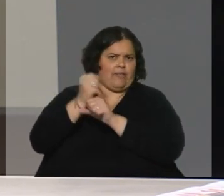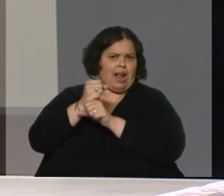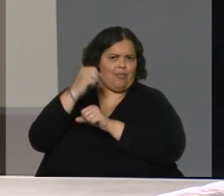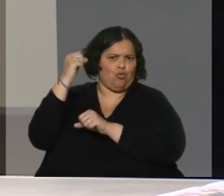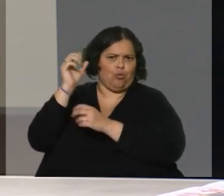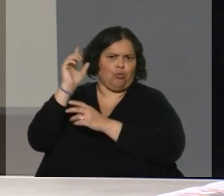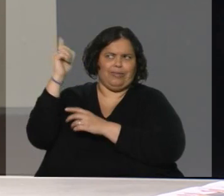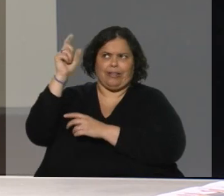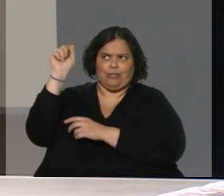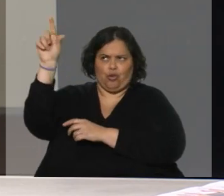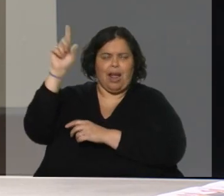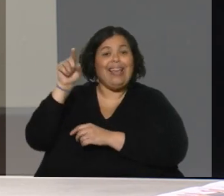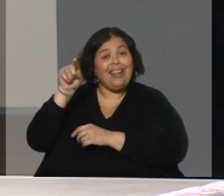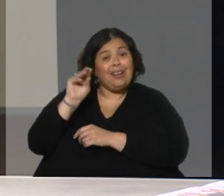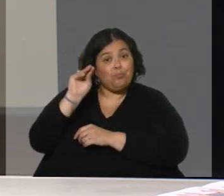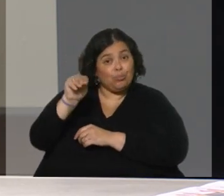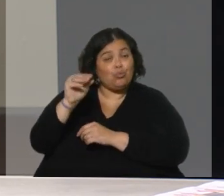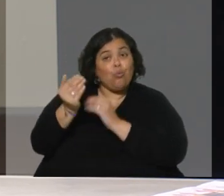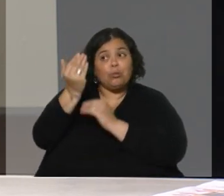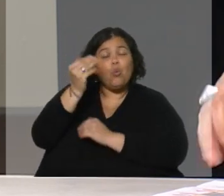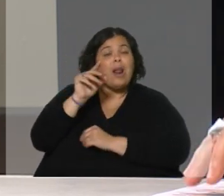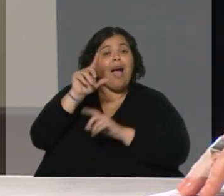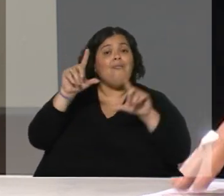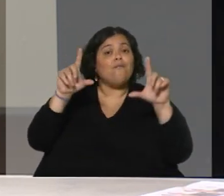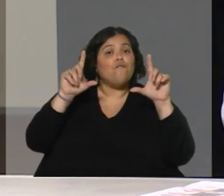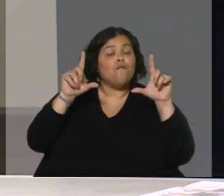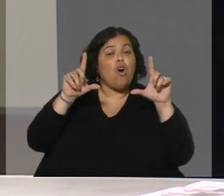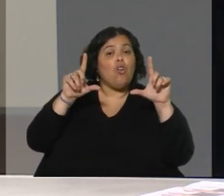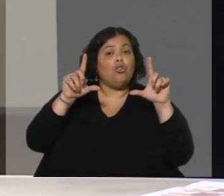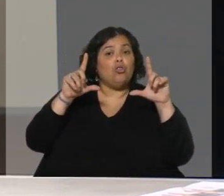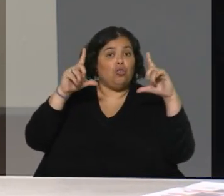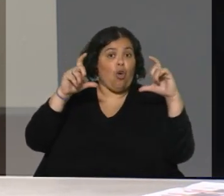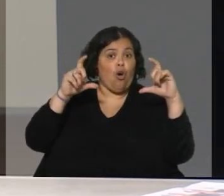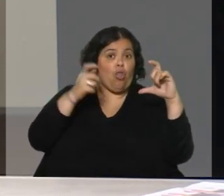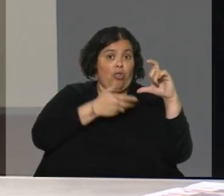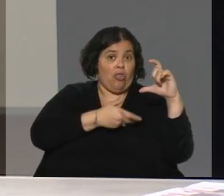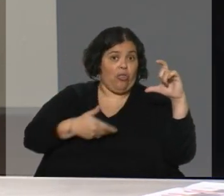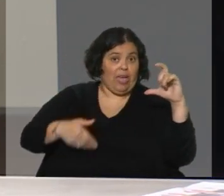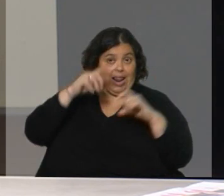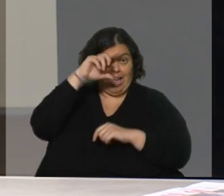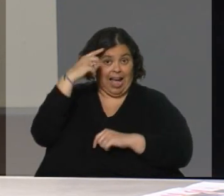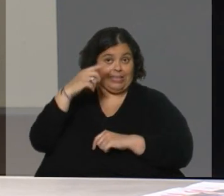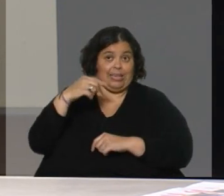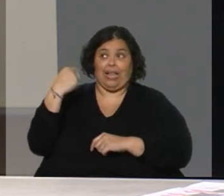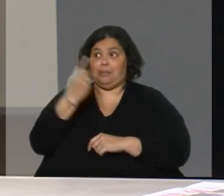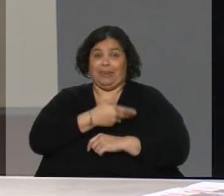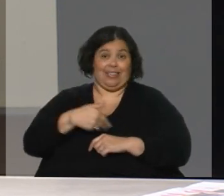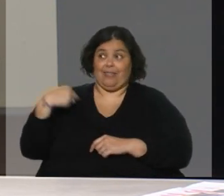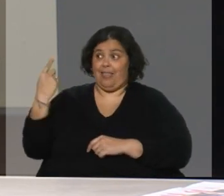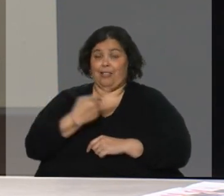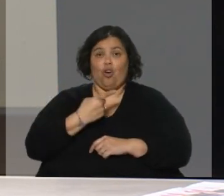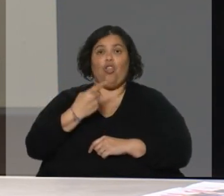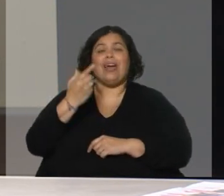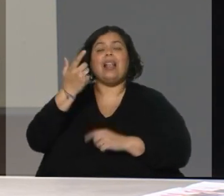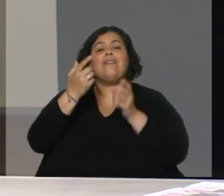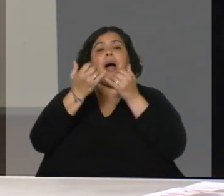que había puesto una foto del presidente Luis lacalle que para mí es presidente de todo de nadie en especial comiendo un